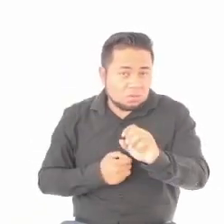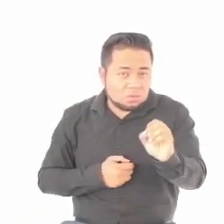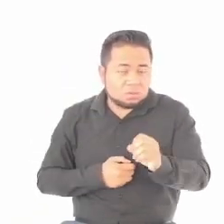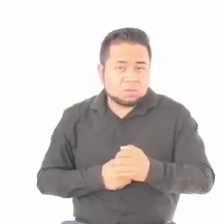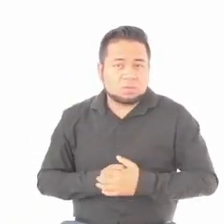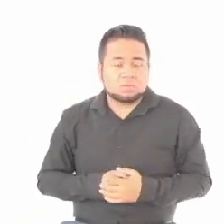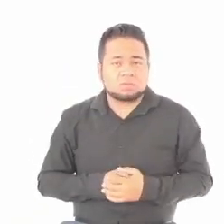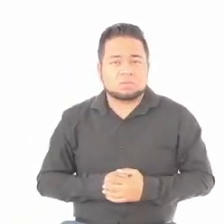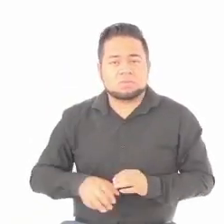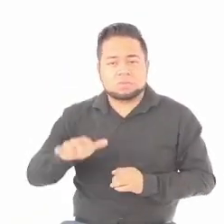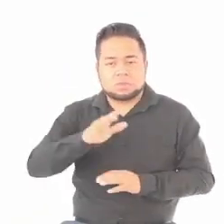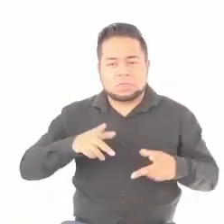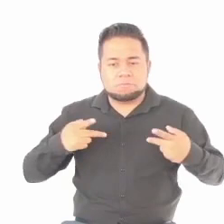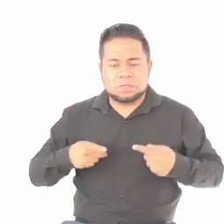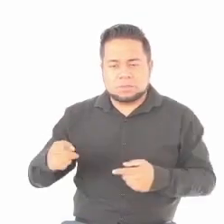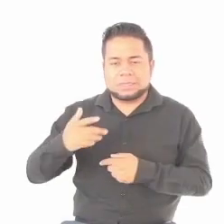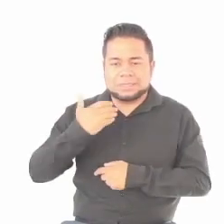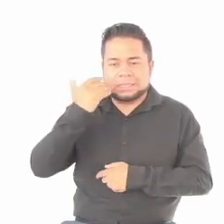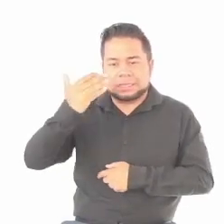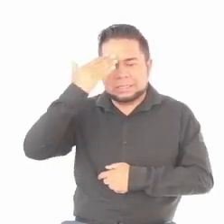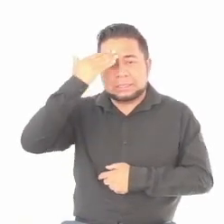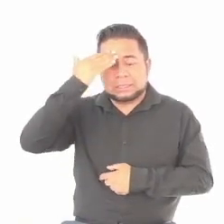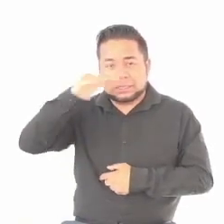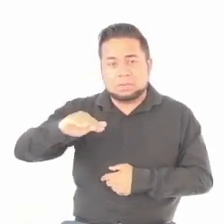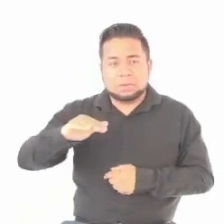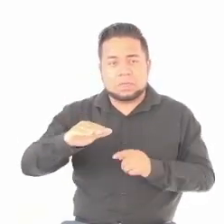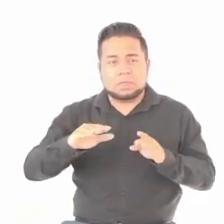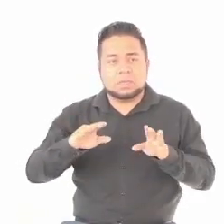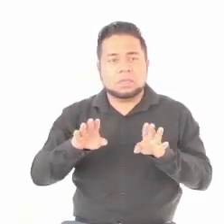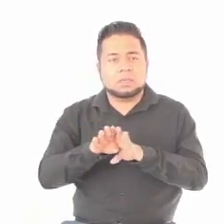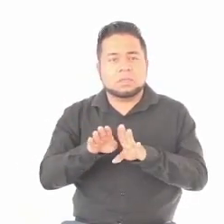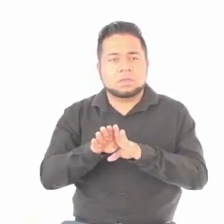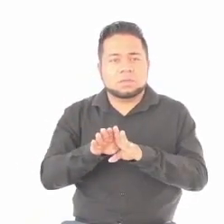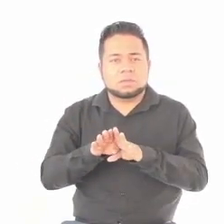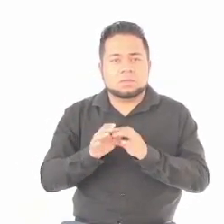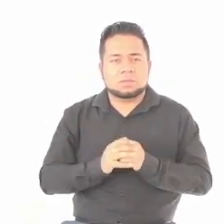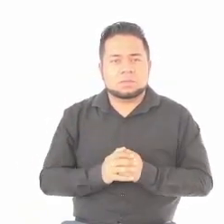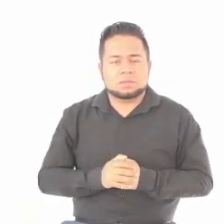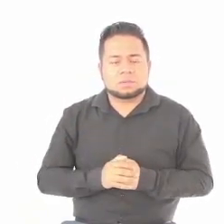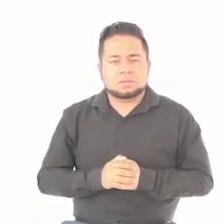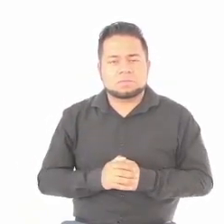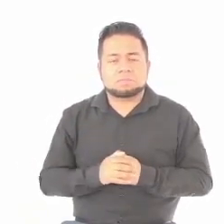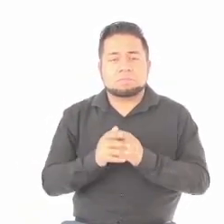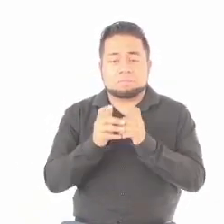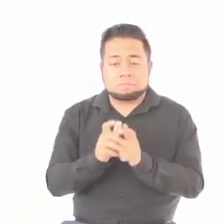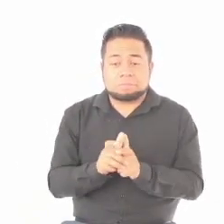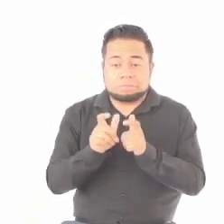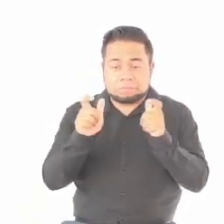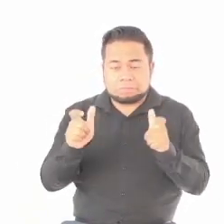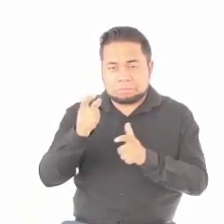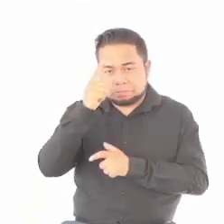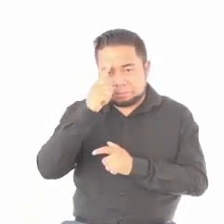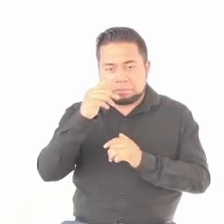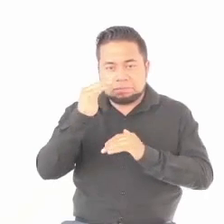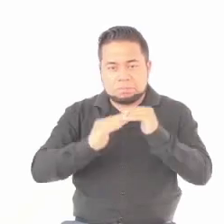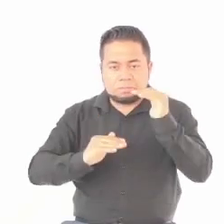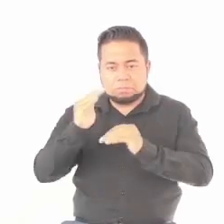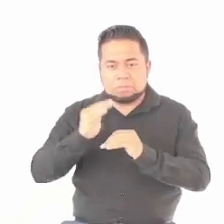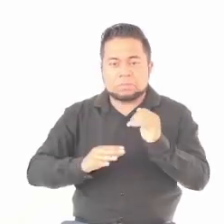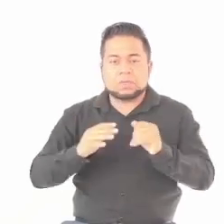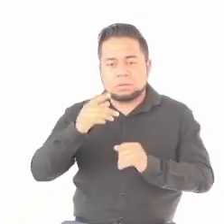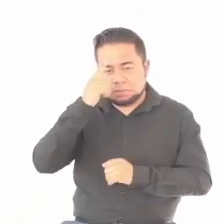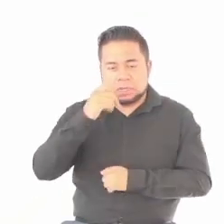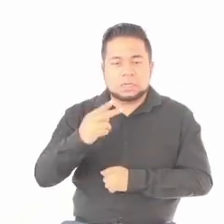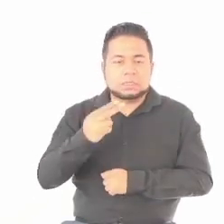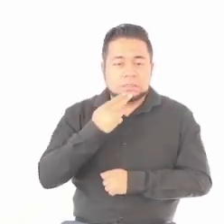que la ciudadanía quiere saber es la aplicación, es la ampliación para la infraestructura de